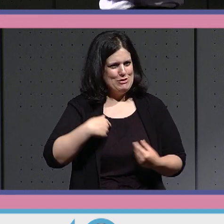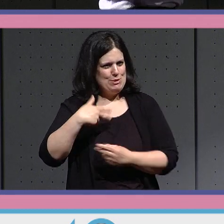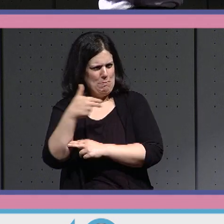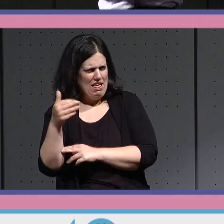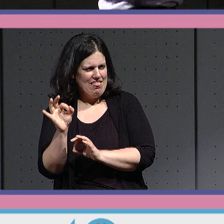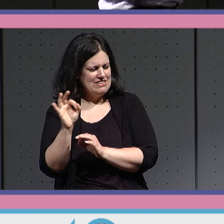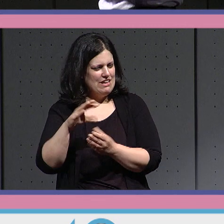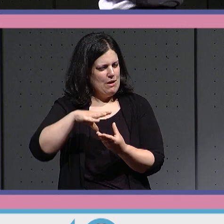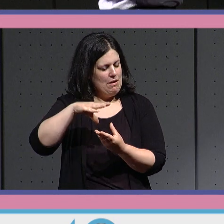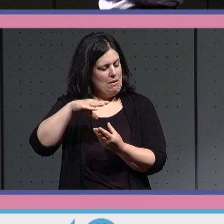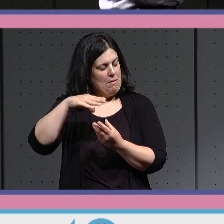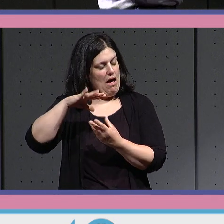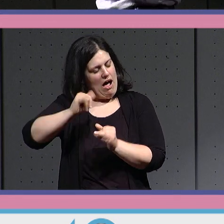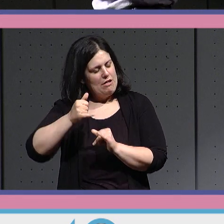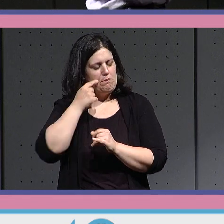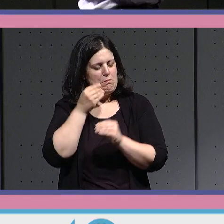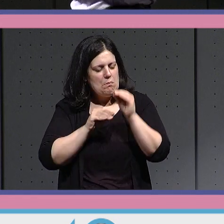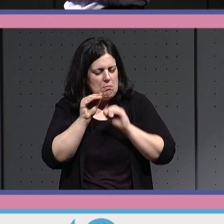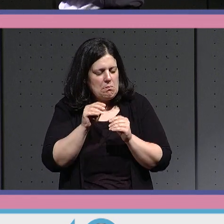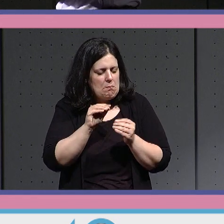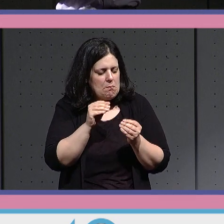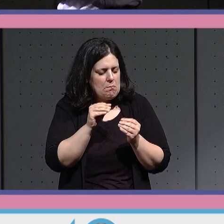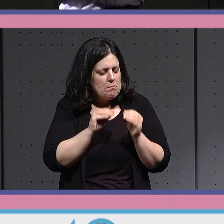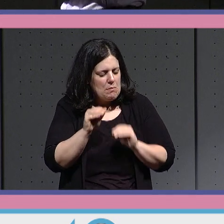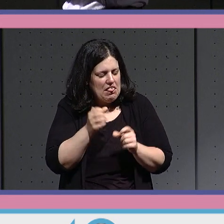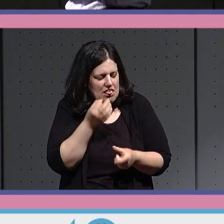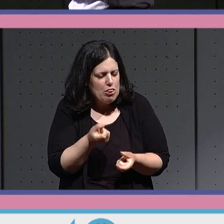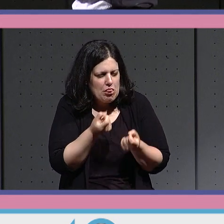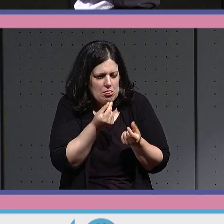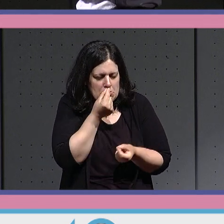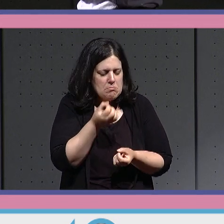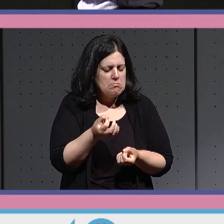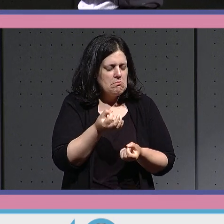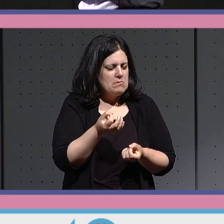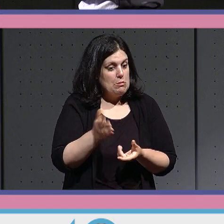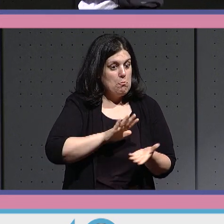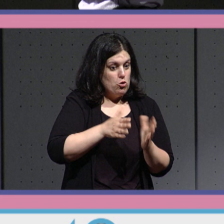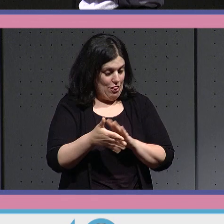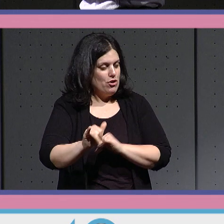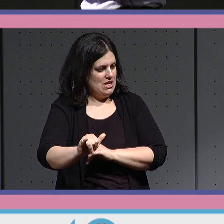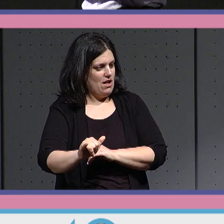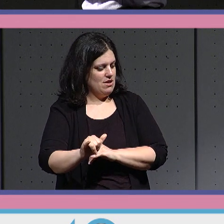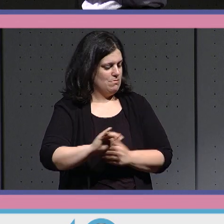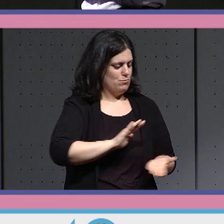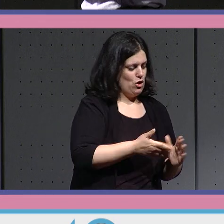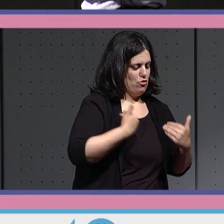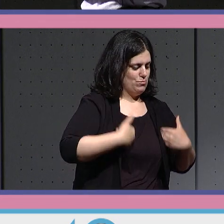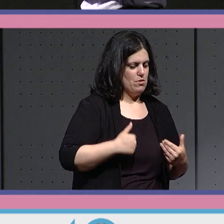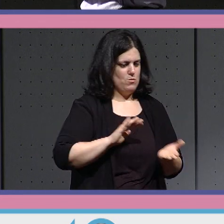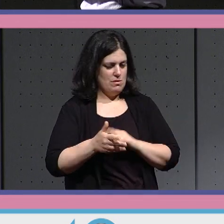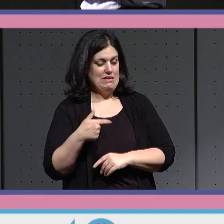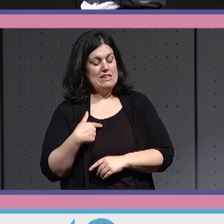menos comunes y muy conservadas evolutivamente porque son instrucciones importantes. Entonces lo que hacemos es, cogemos el pez